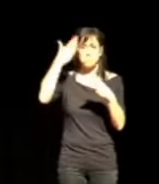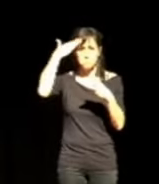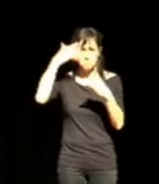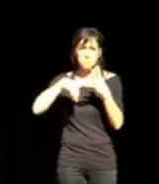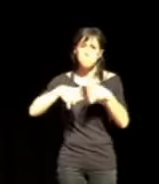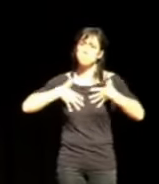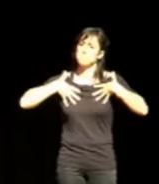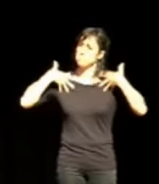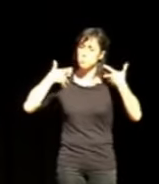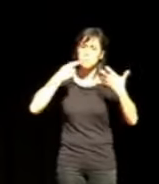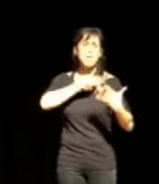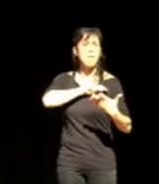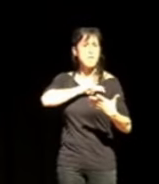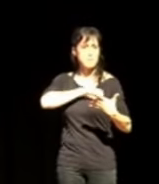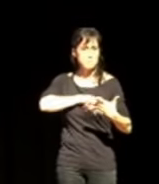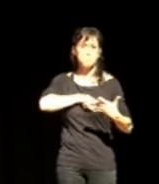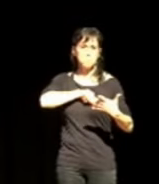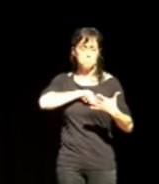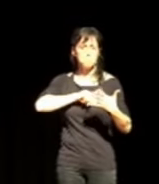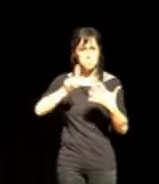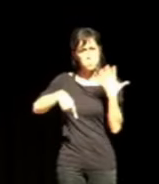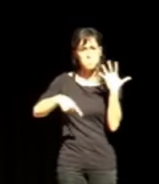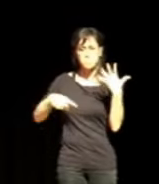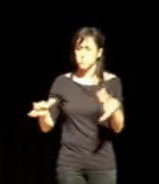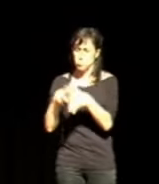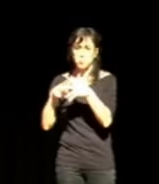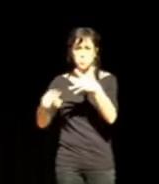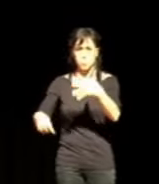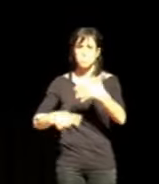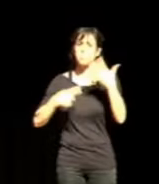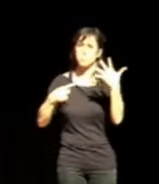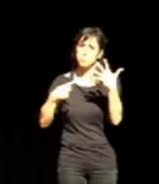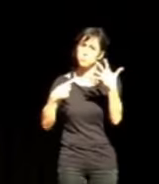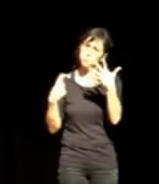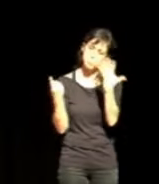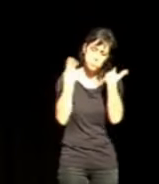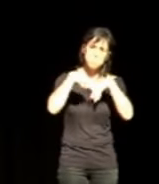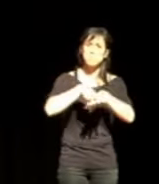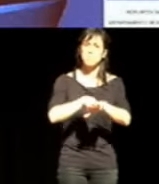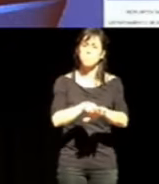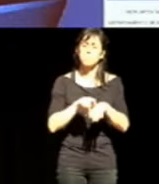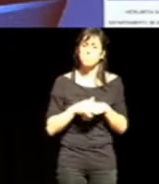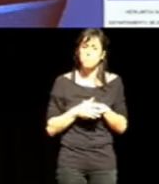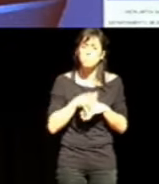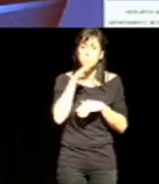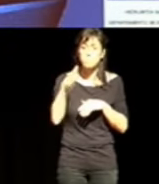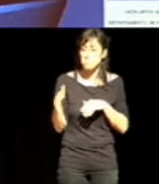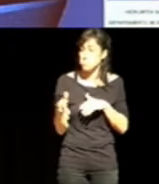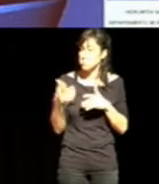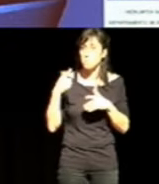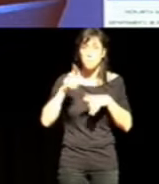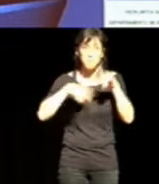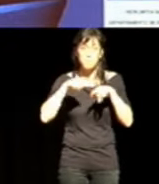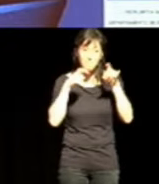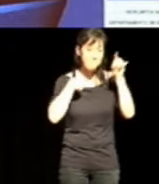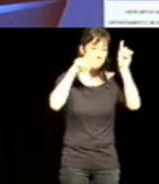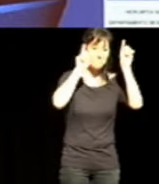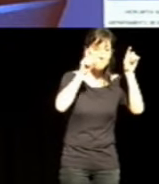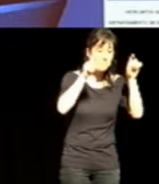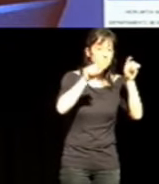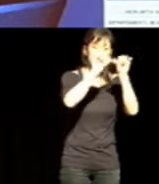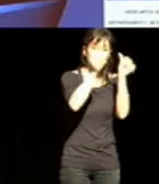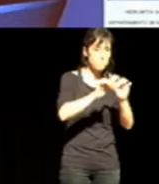emocional, espiritual y social. Porque la forma en que eduquemos o mantengamos